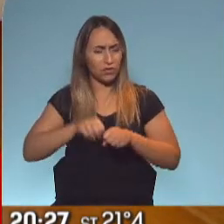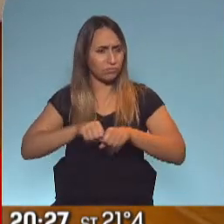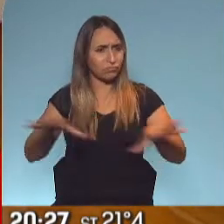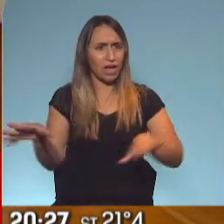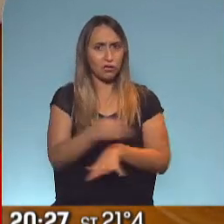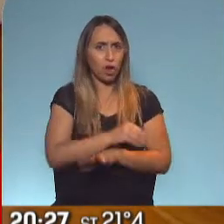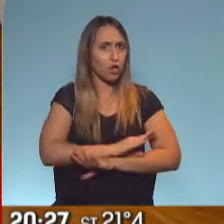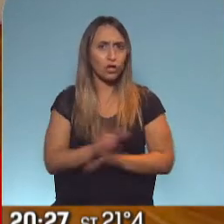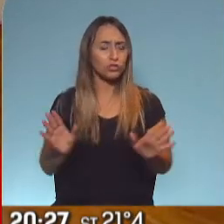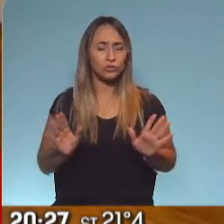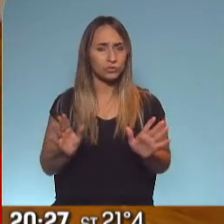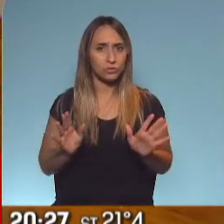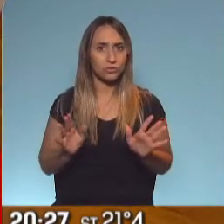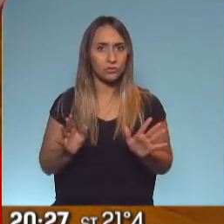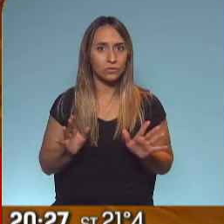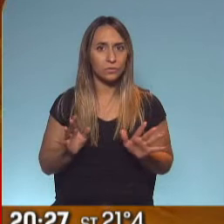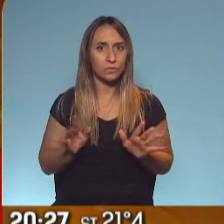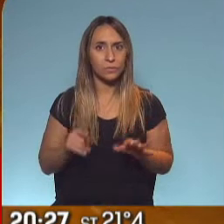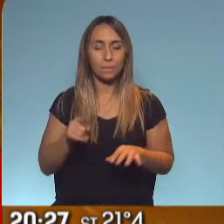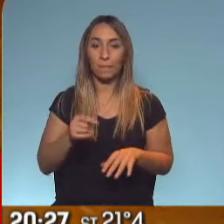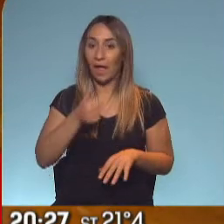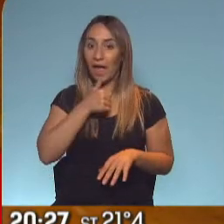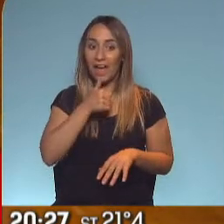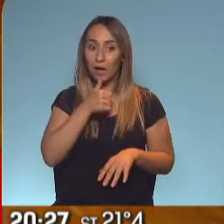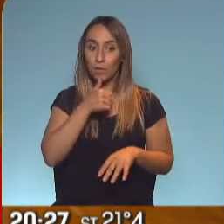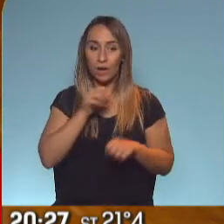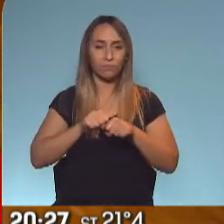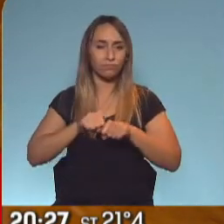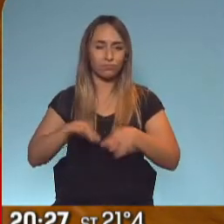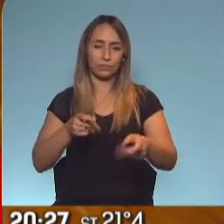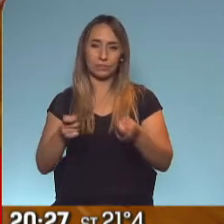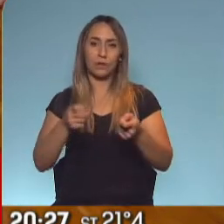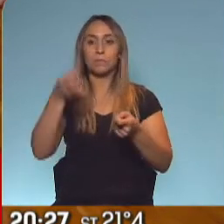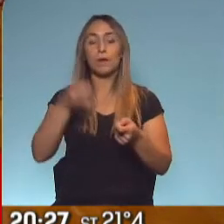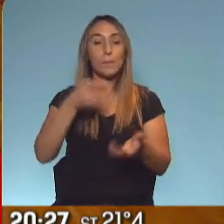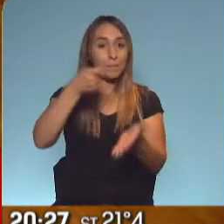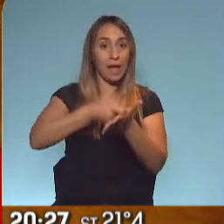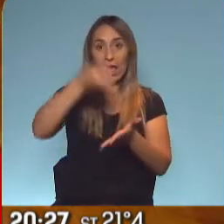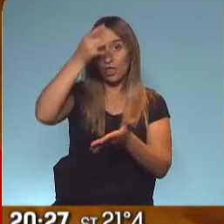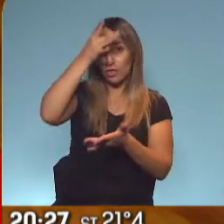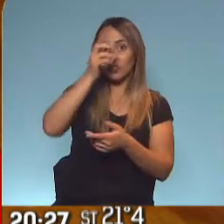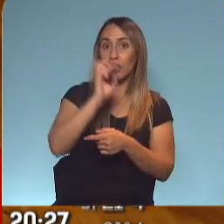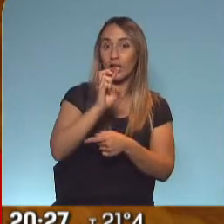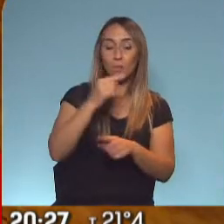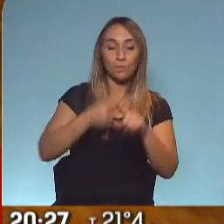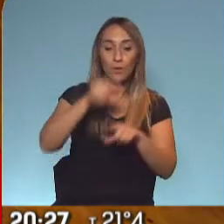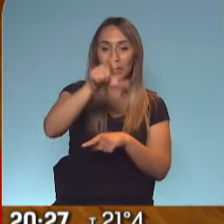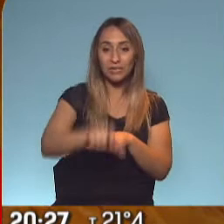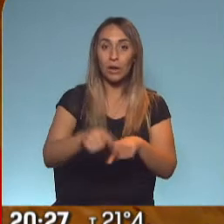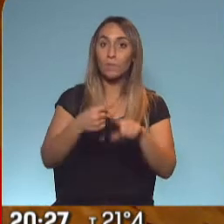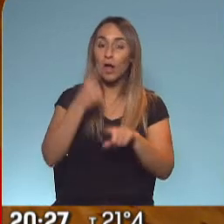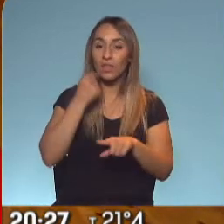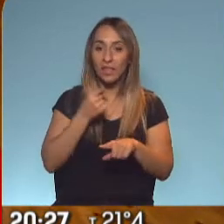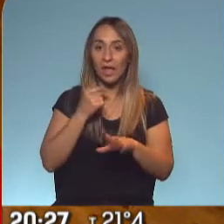todos. Tiene, el agua se administra, es $12 por persona por día, como un agua